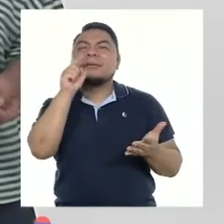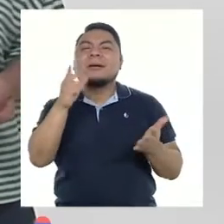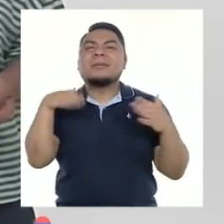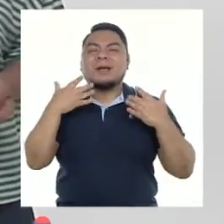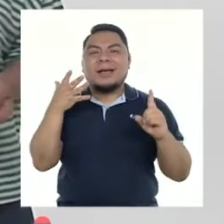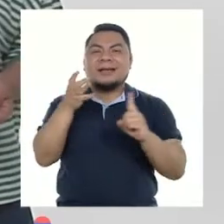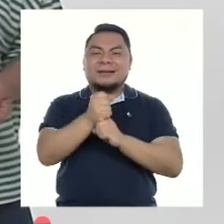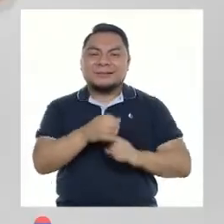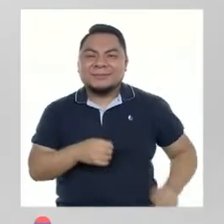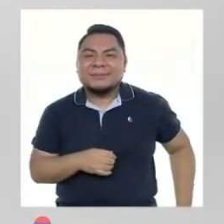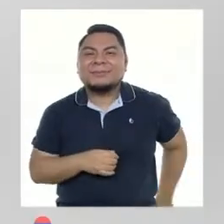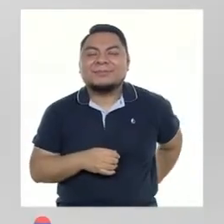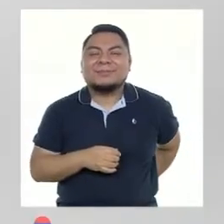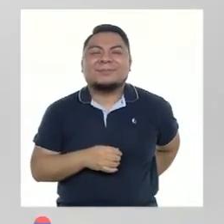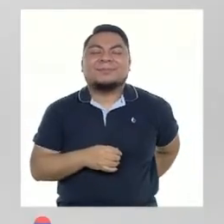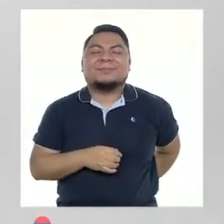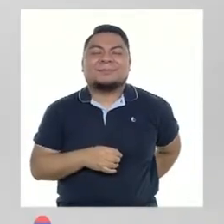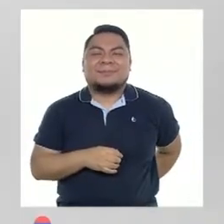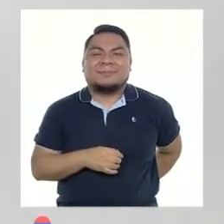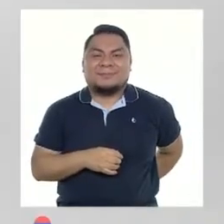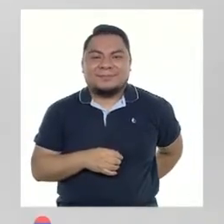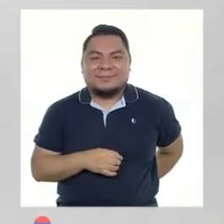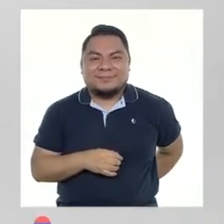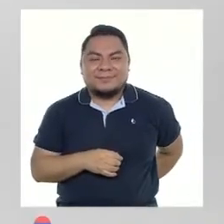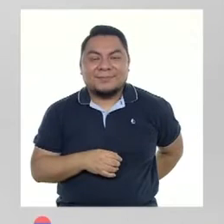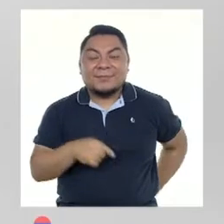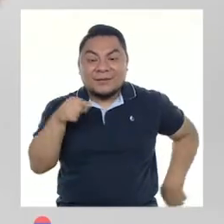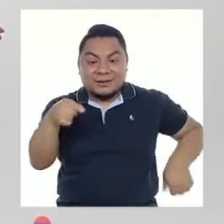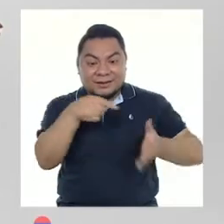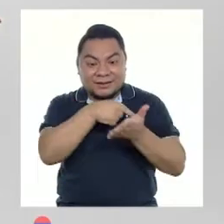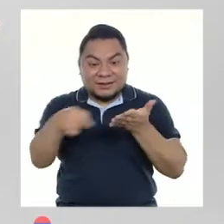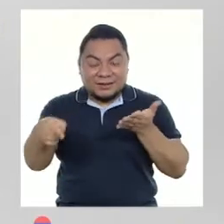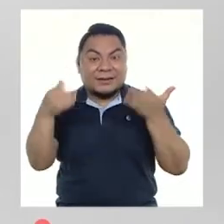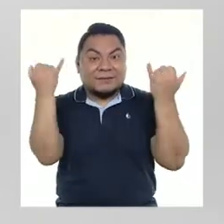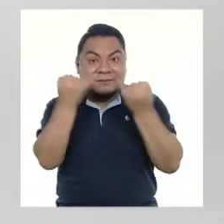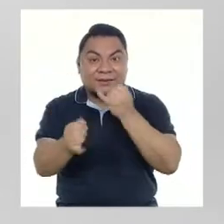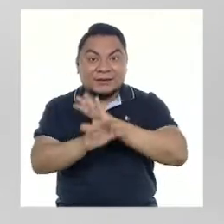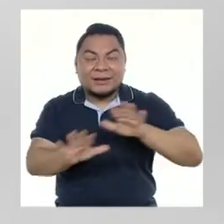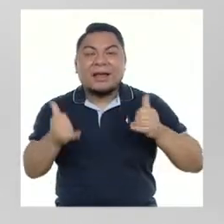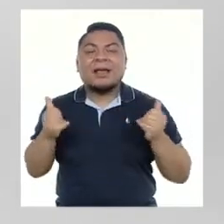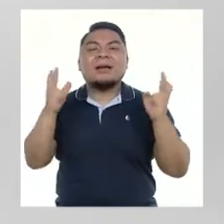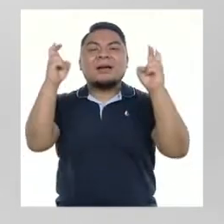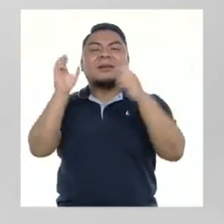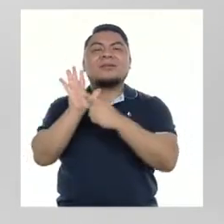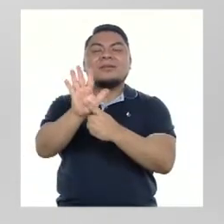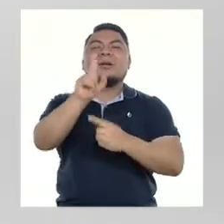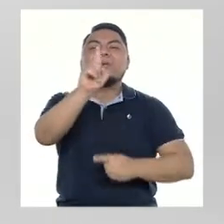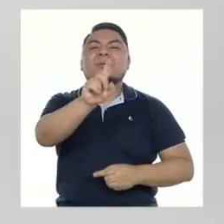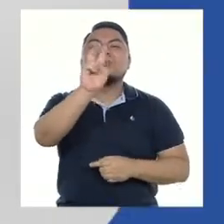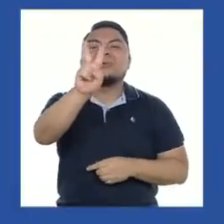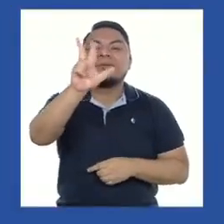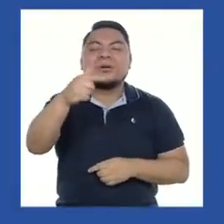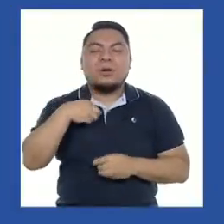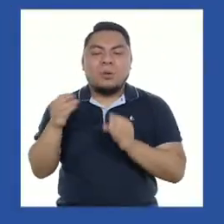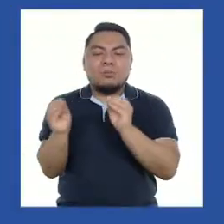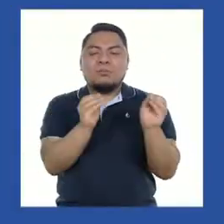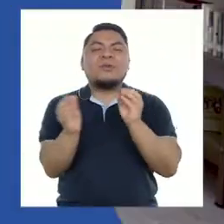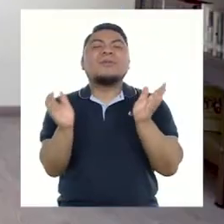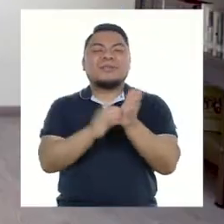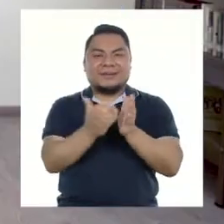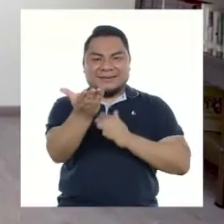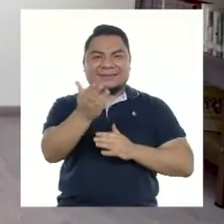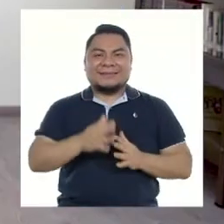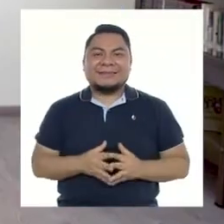para lograrlo. Y ahora, para cerrar la semana, los dejamos con el bloque 1, 2, 3, me muevo otra